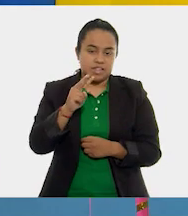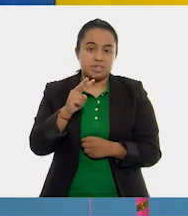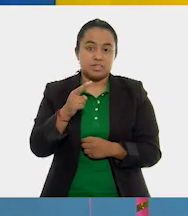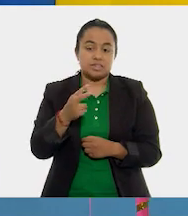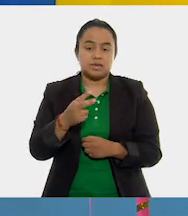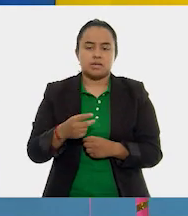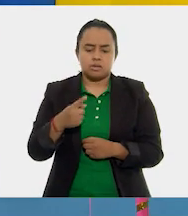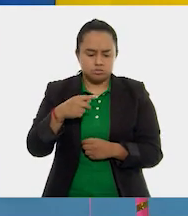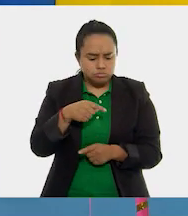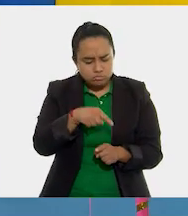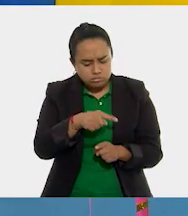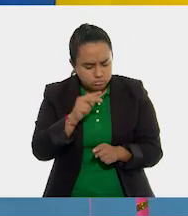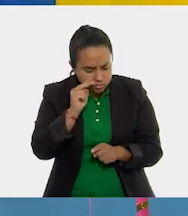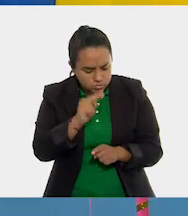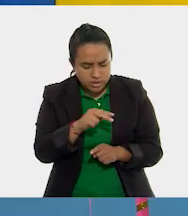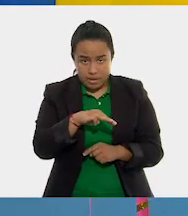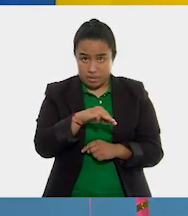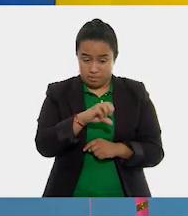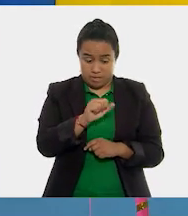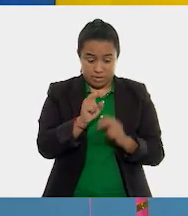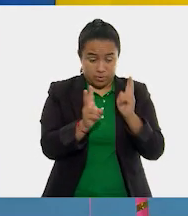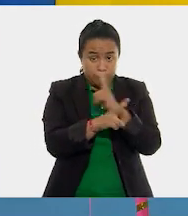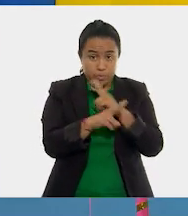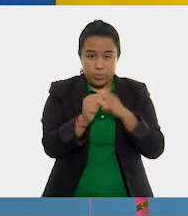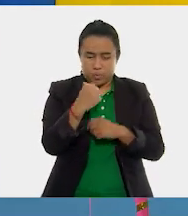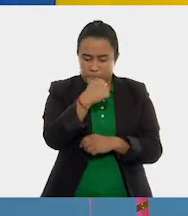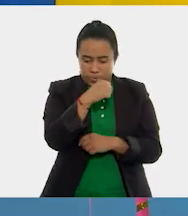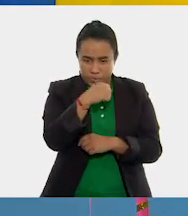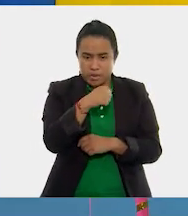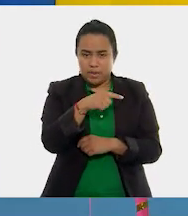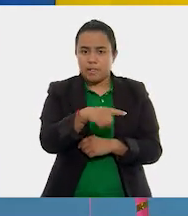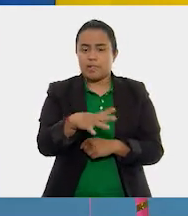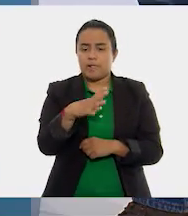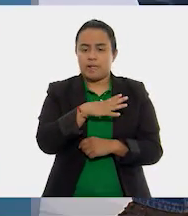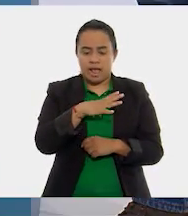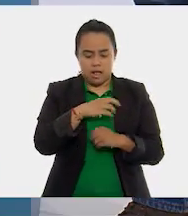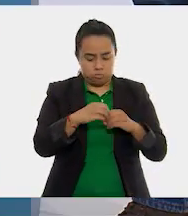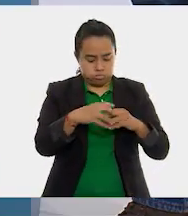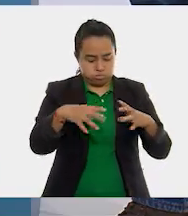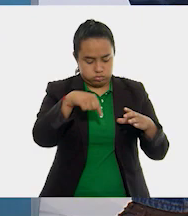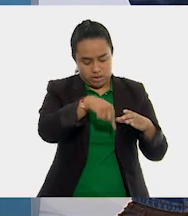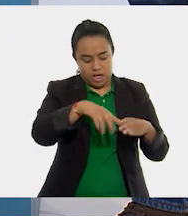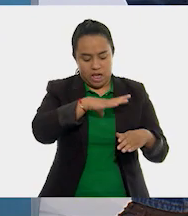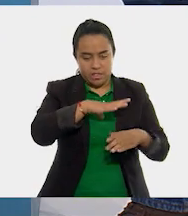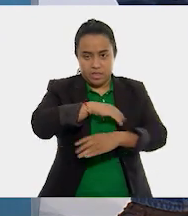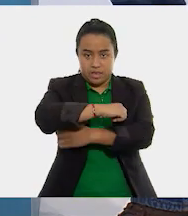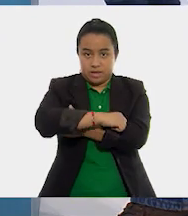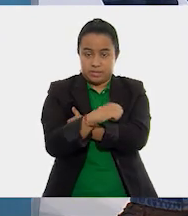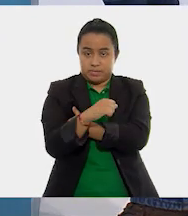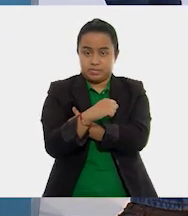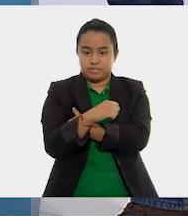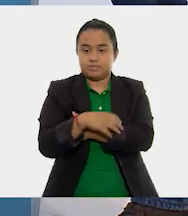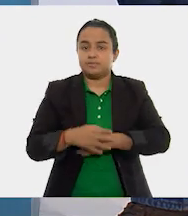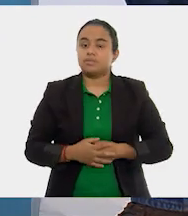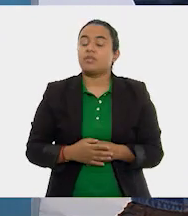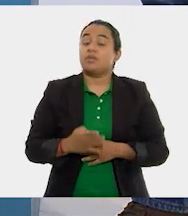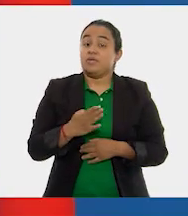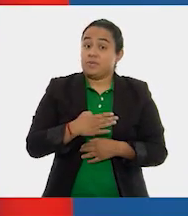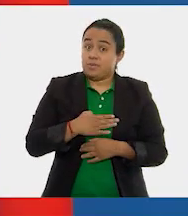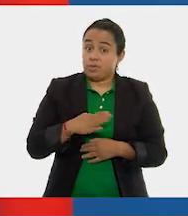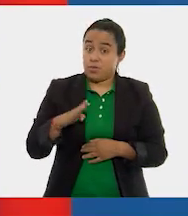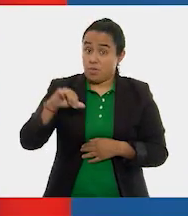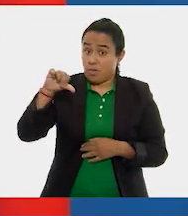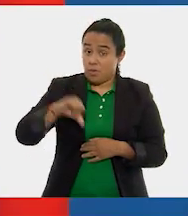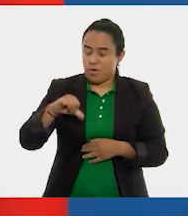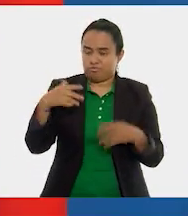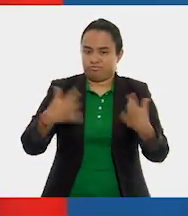lo que estamos mirando es que la masa del aire está contenida en el globo. Wow, maestra. Bueno, pues sin duda el día